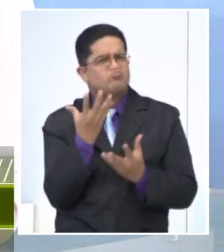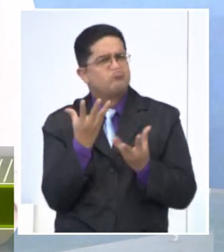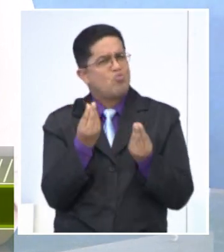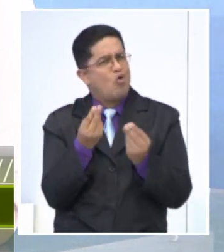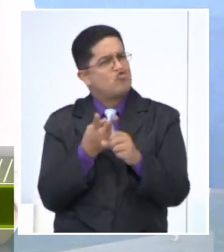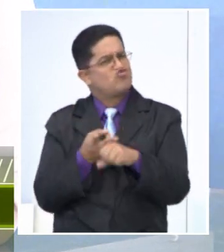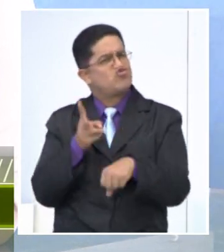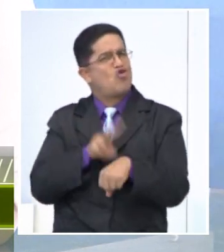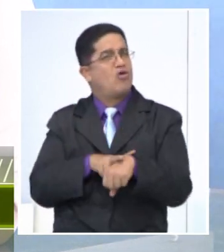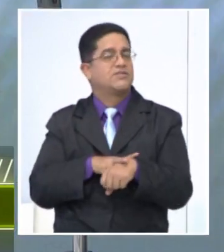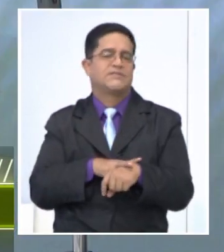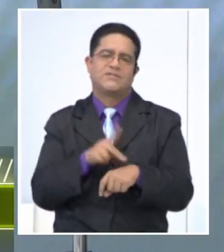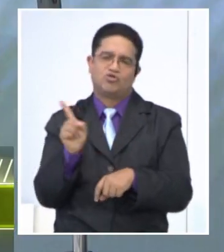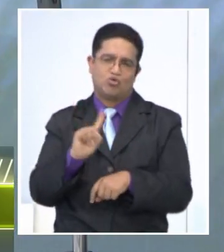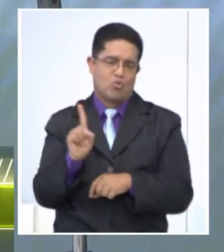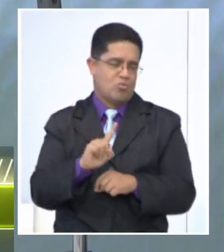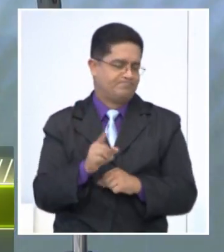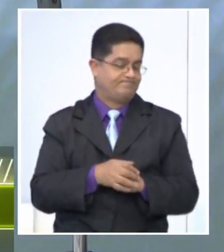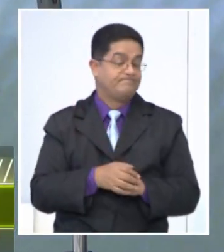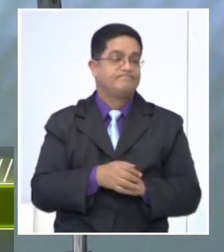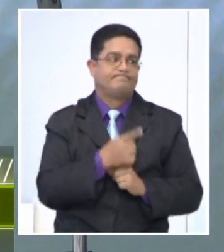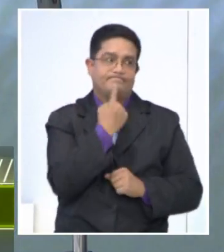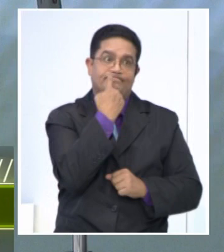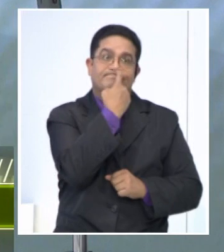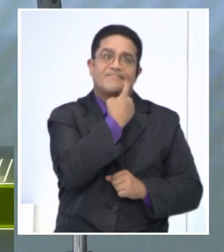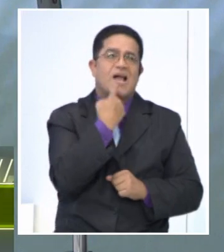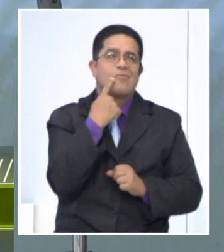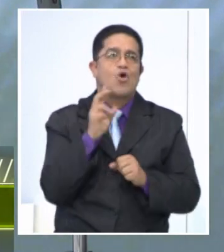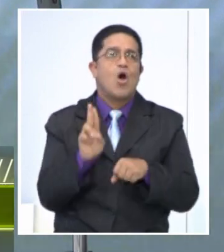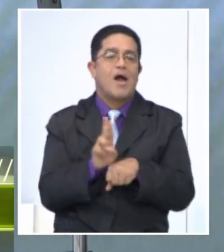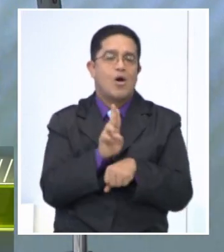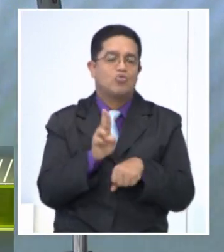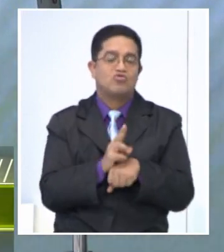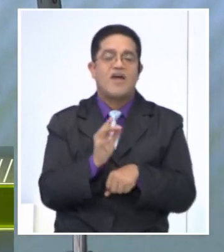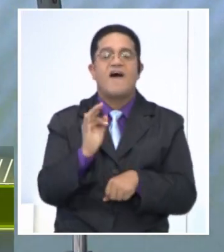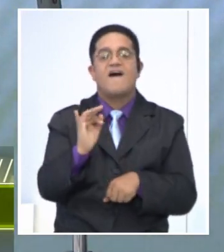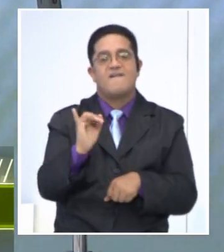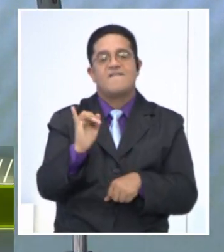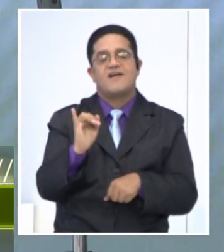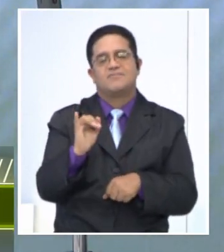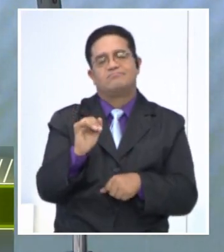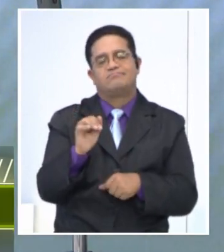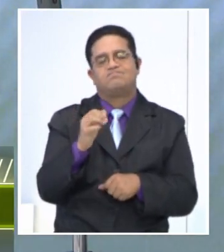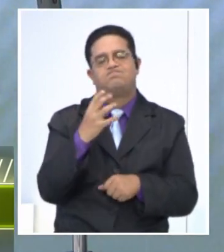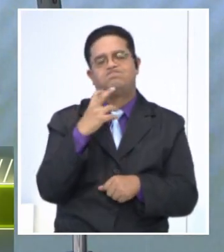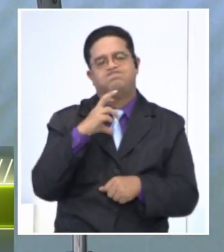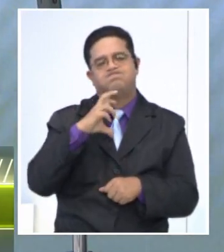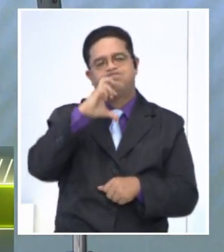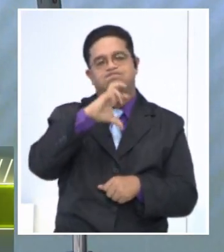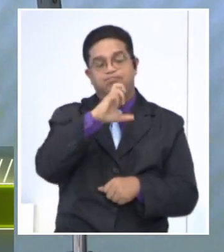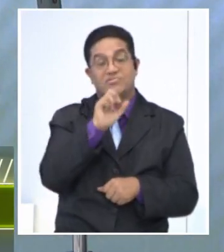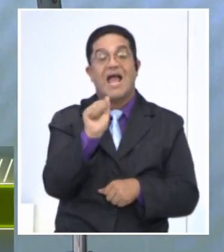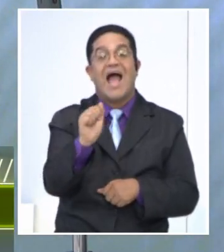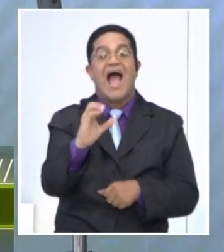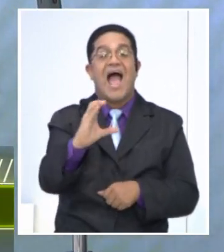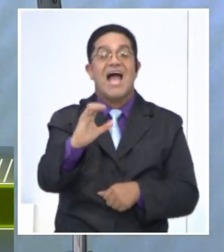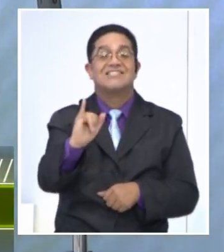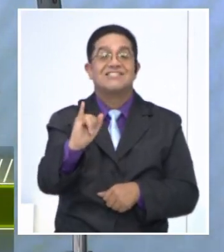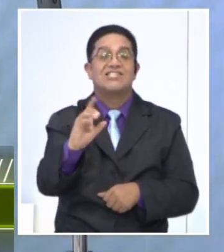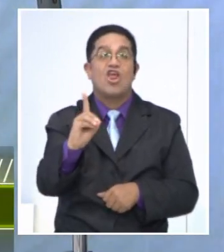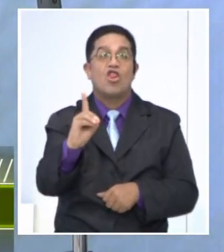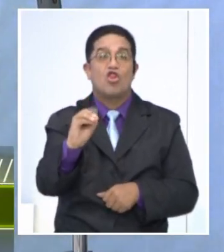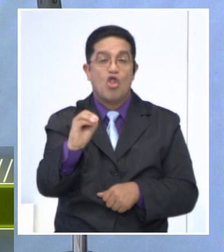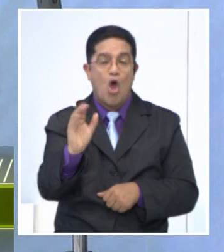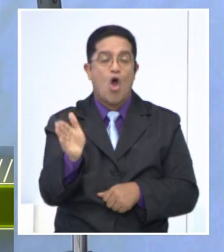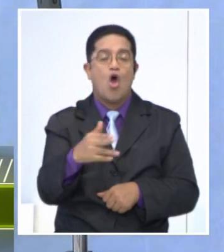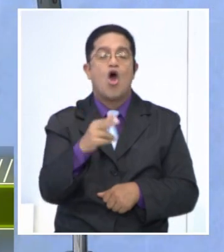exactamente. resulta que no. No, en labios se utiliza son fillers y principalmente ácido hialurónico de baja reticulación